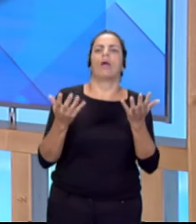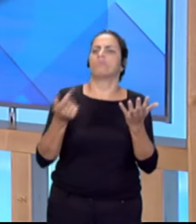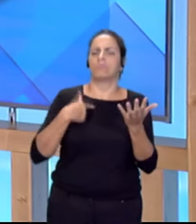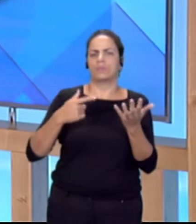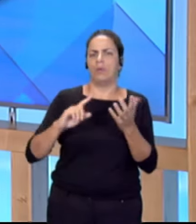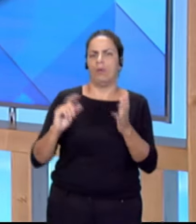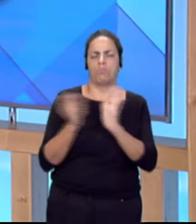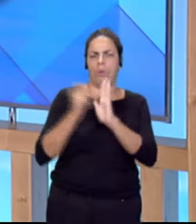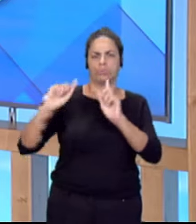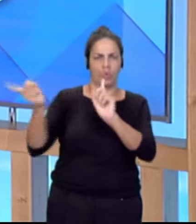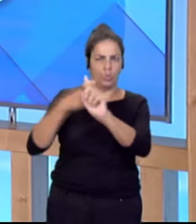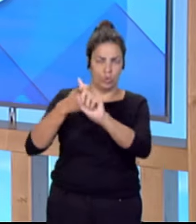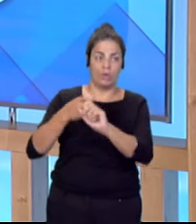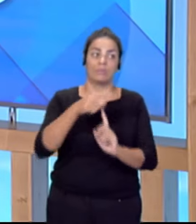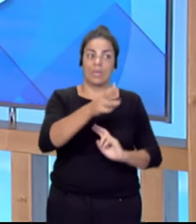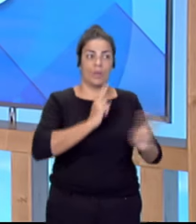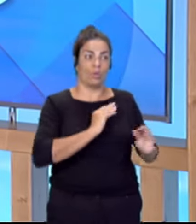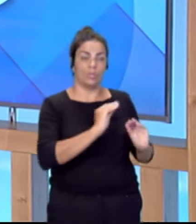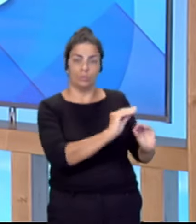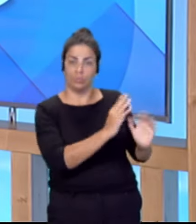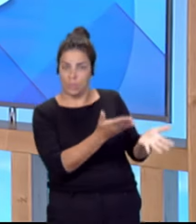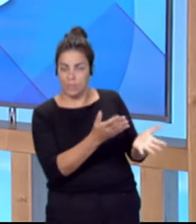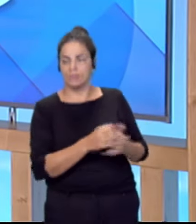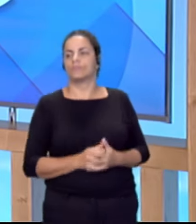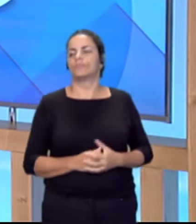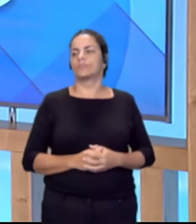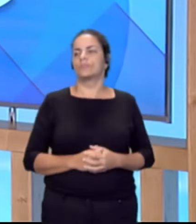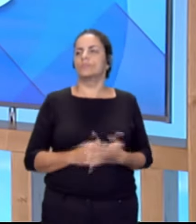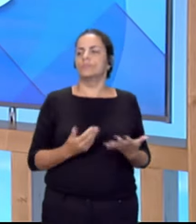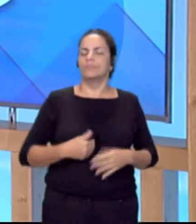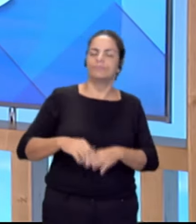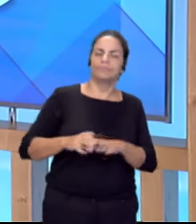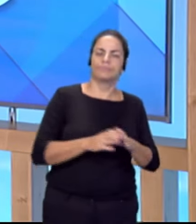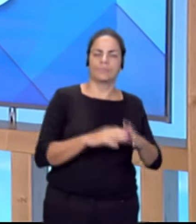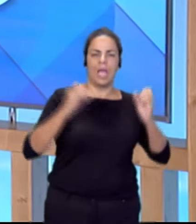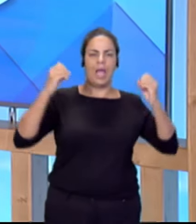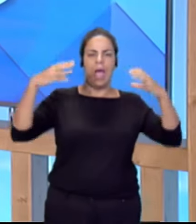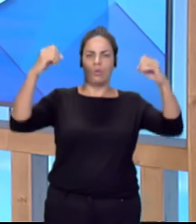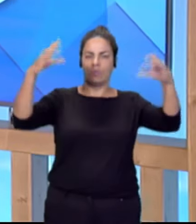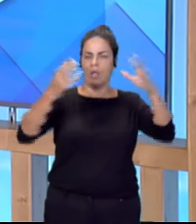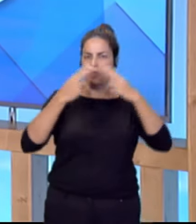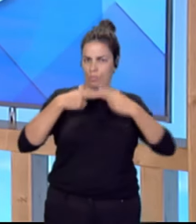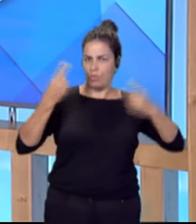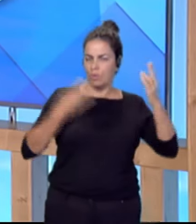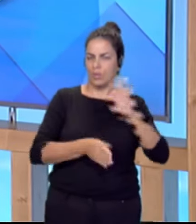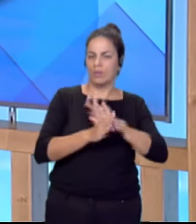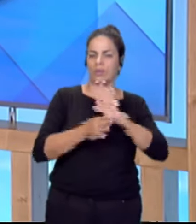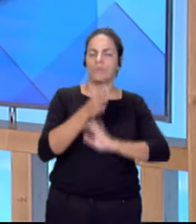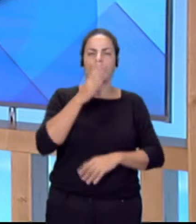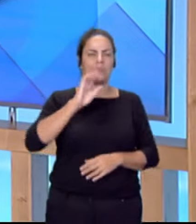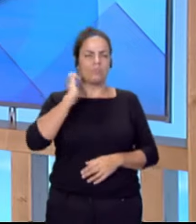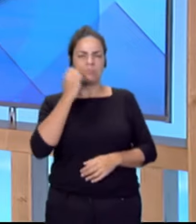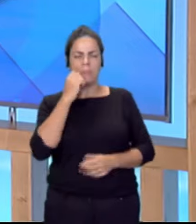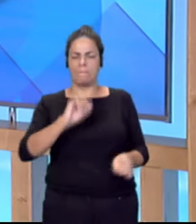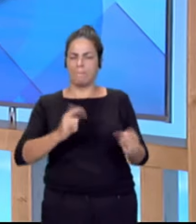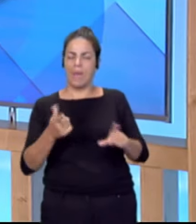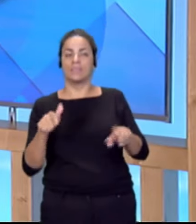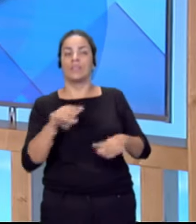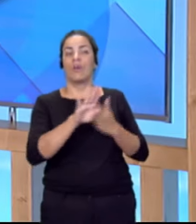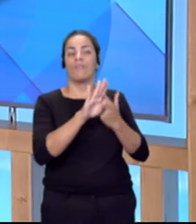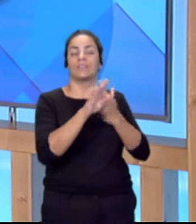rápido. Esta ha sido la respuesta. Pero seguimos hablando de alumbrado público por una queja muy similar. En este caso, vecinos